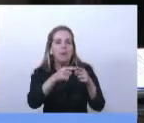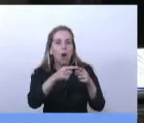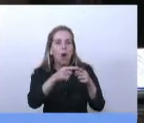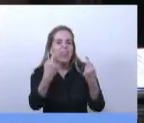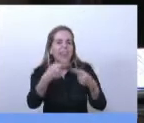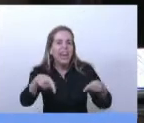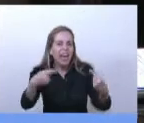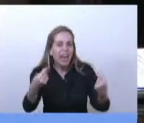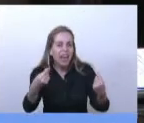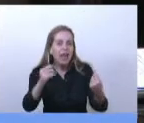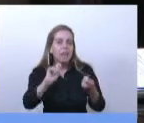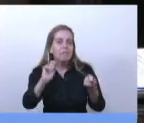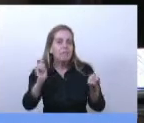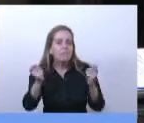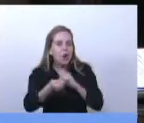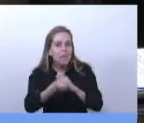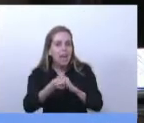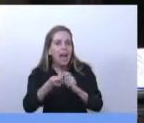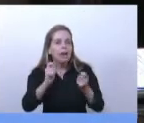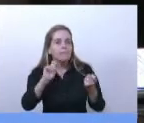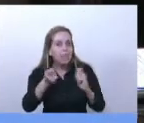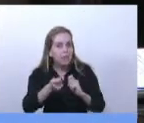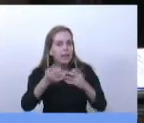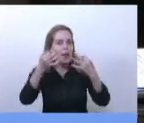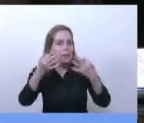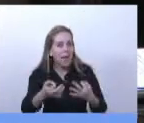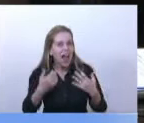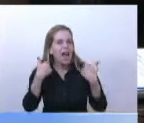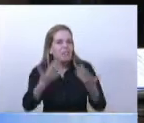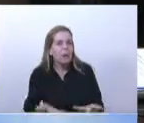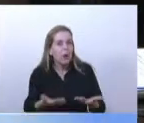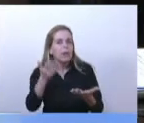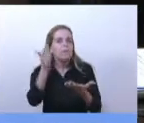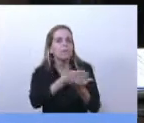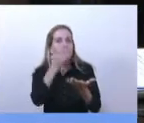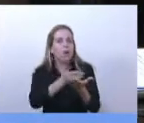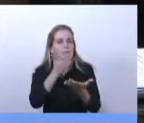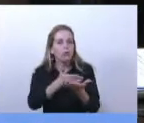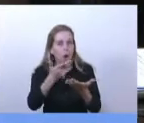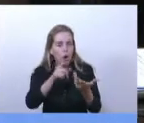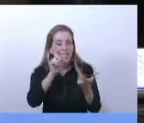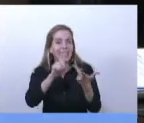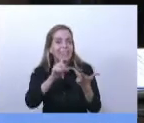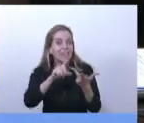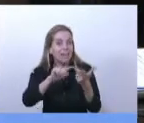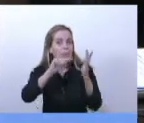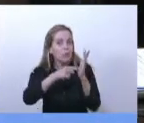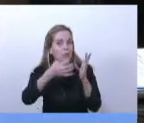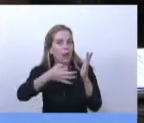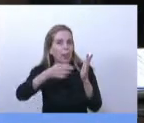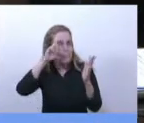modificar positivamente patrones de consumo y de producción y la tercera condición